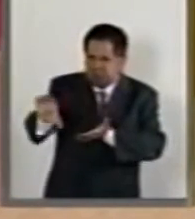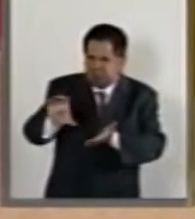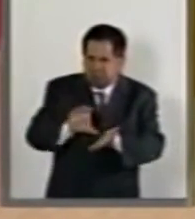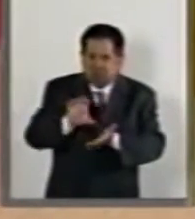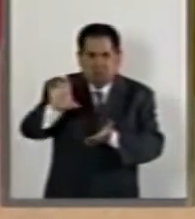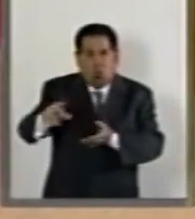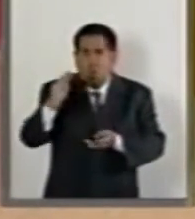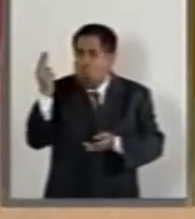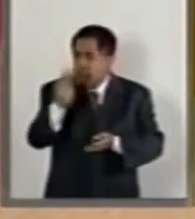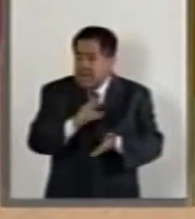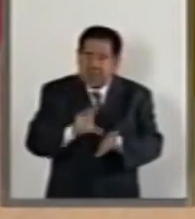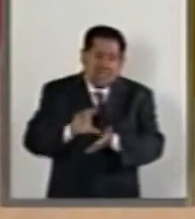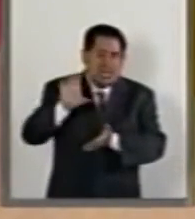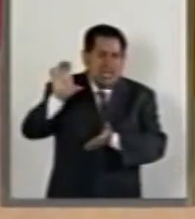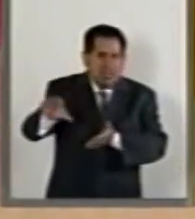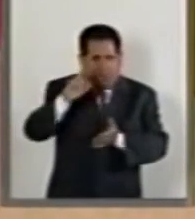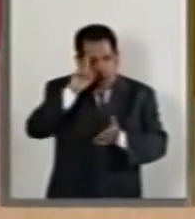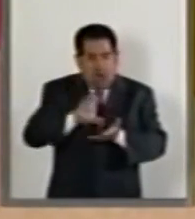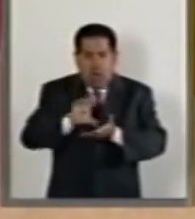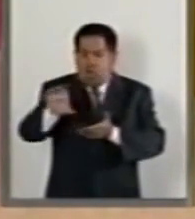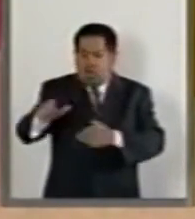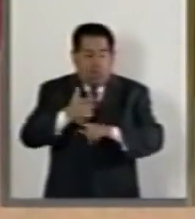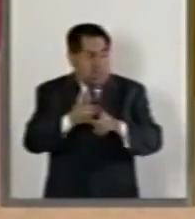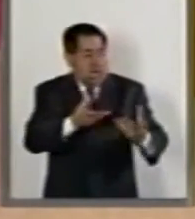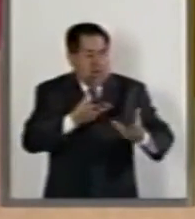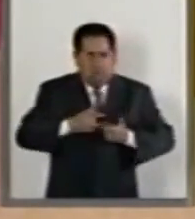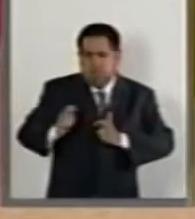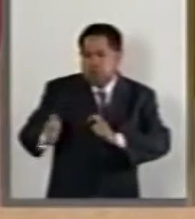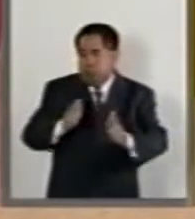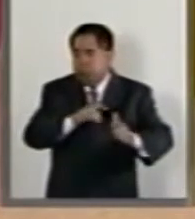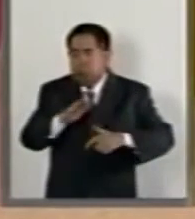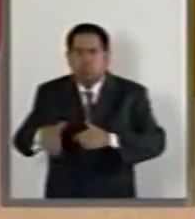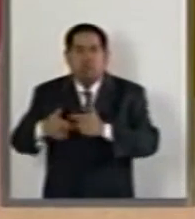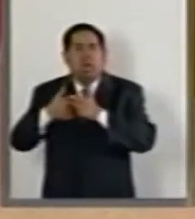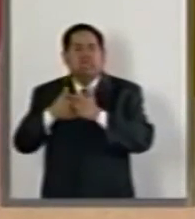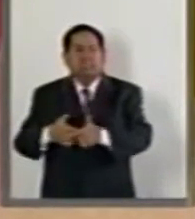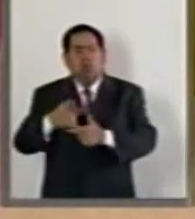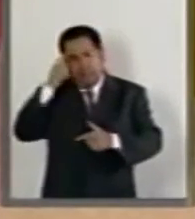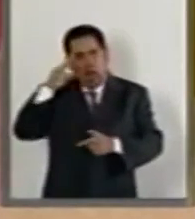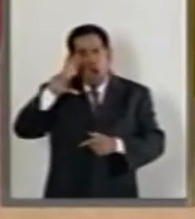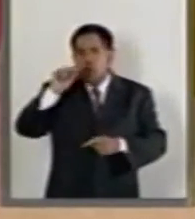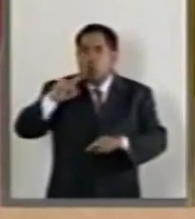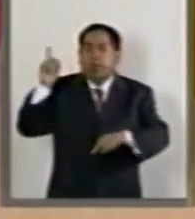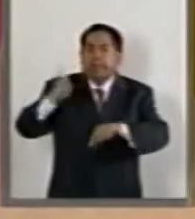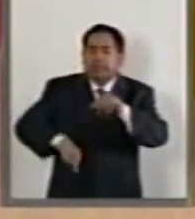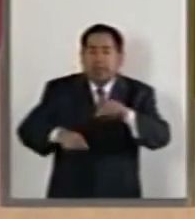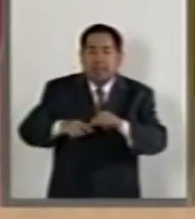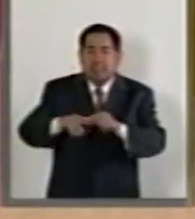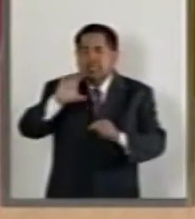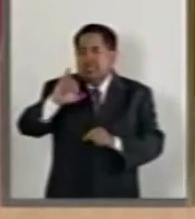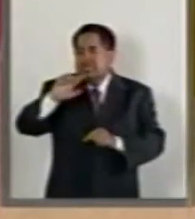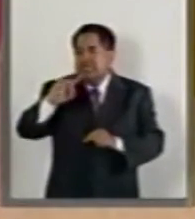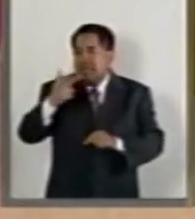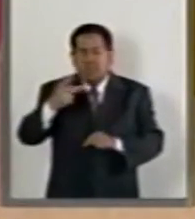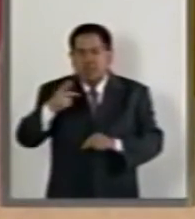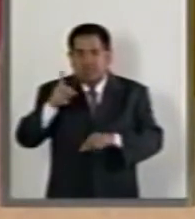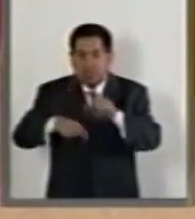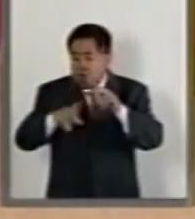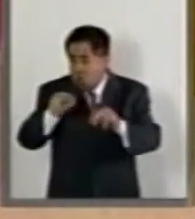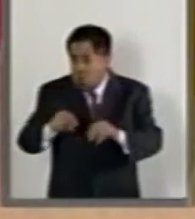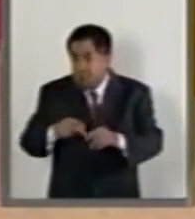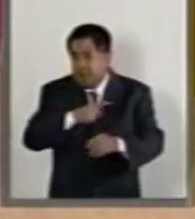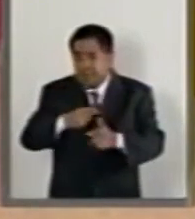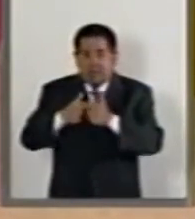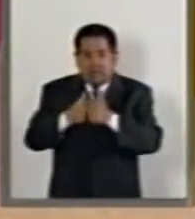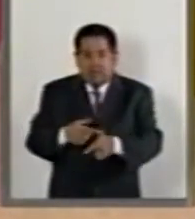urgentes y de libre disposición para lograr que no se siga desmantelando la Comisión, es una preocupación de